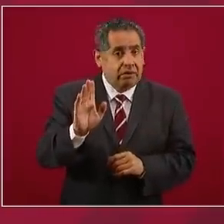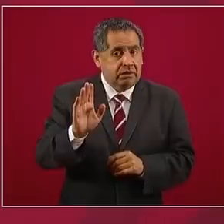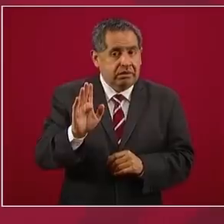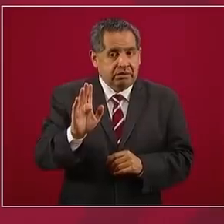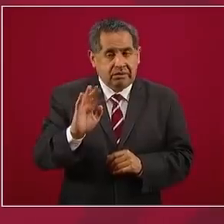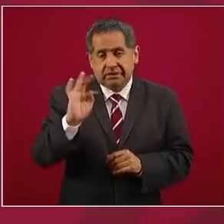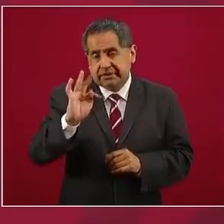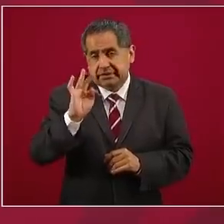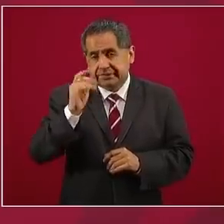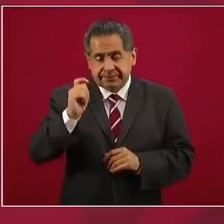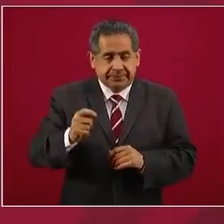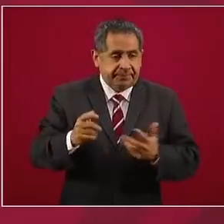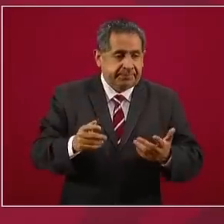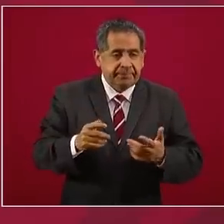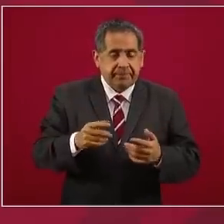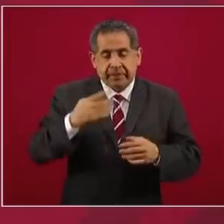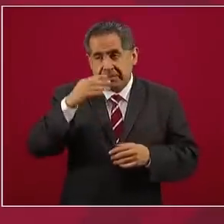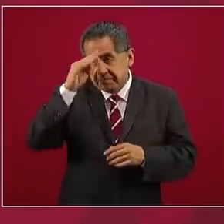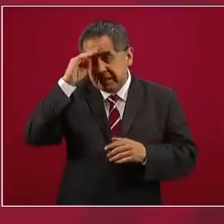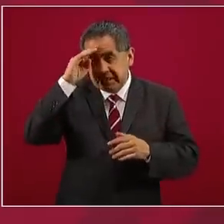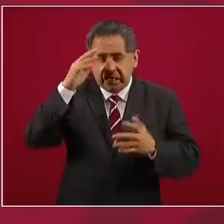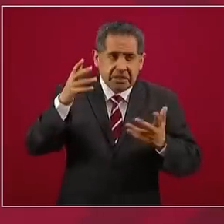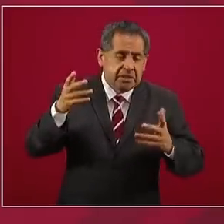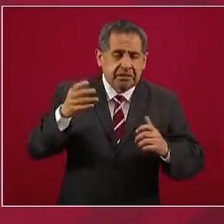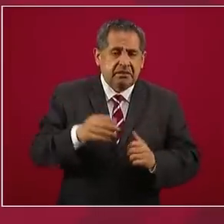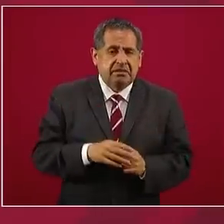se está pensando